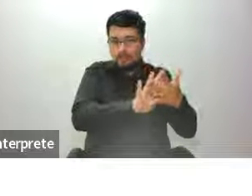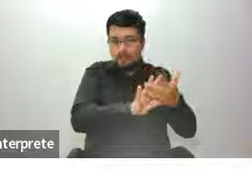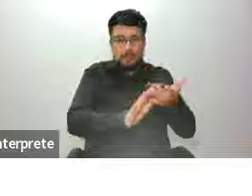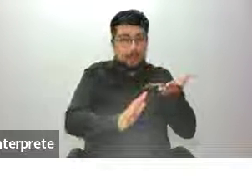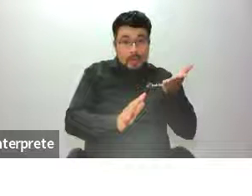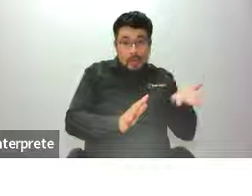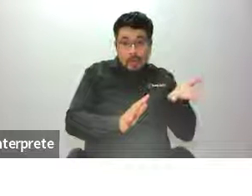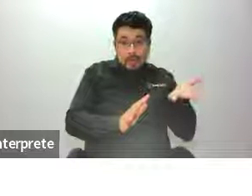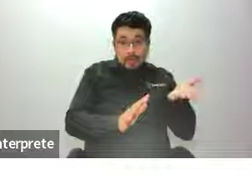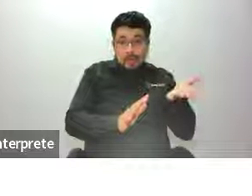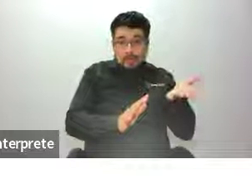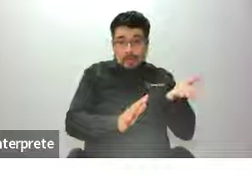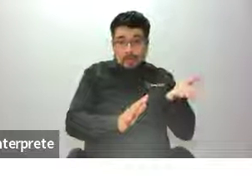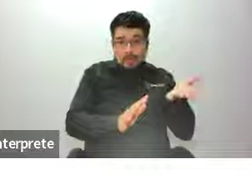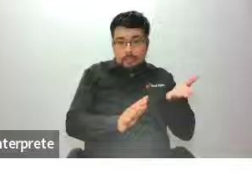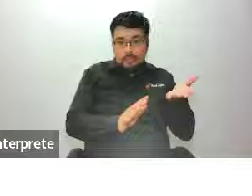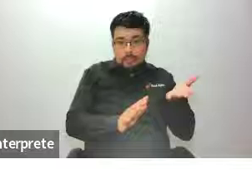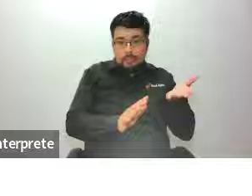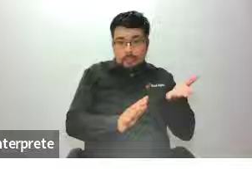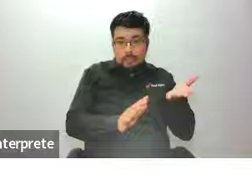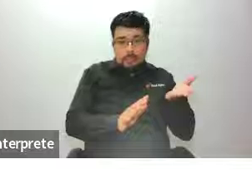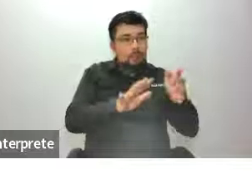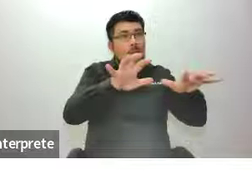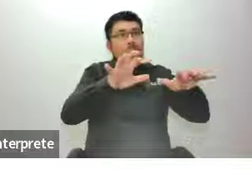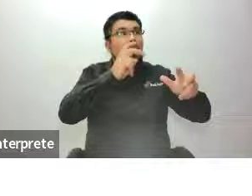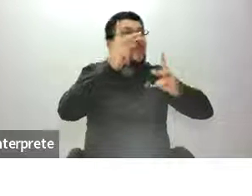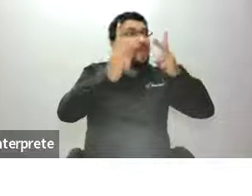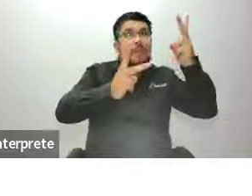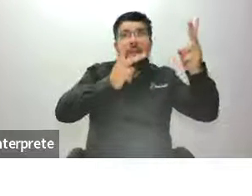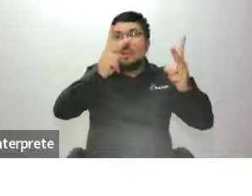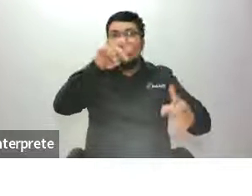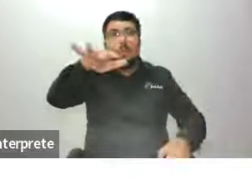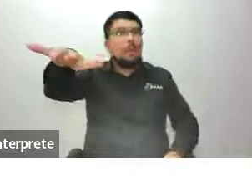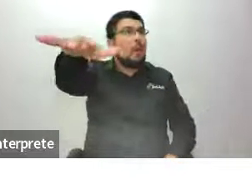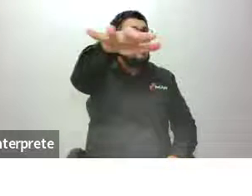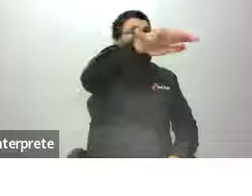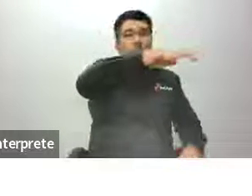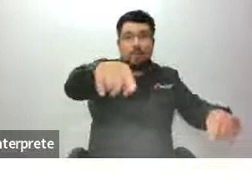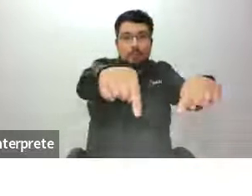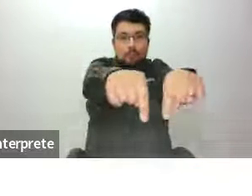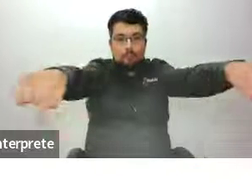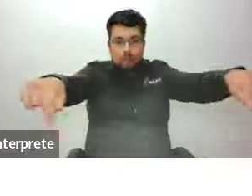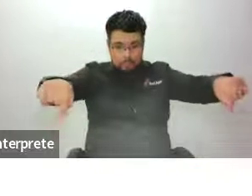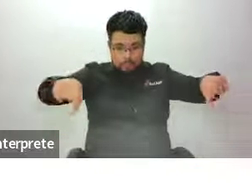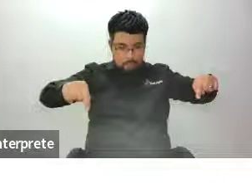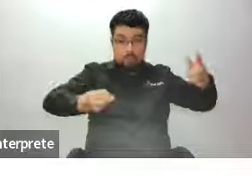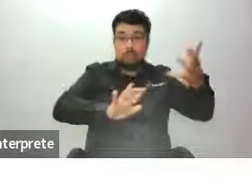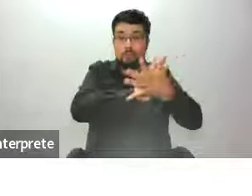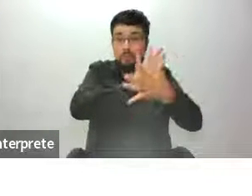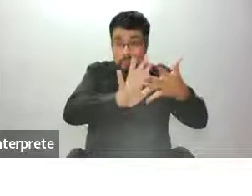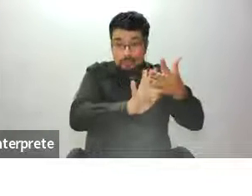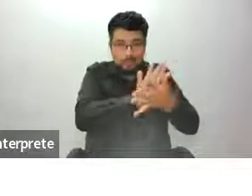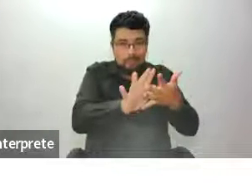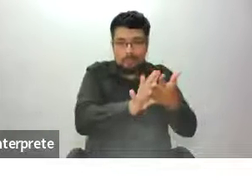aquellos aspectos que son dados por la visión, por el espacio, que podemos entonces